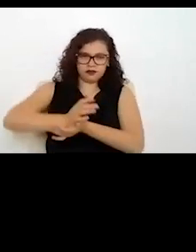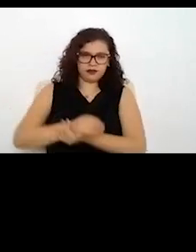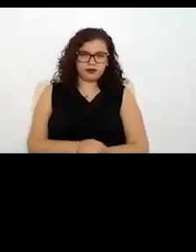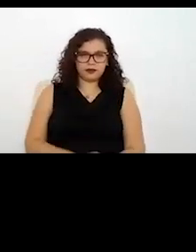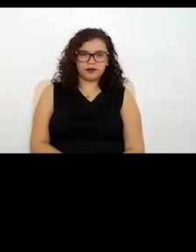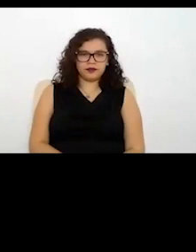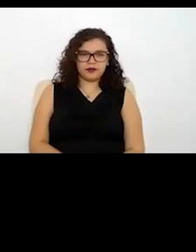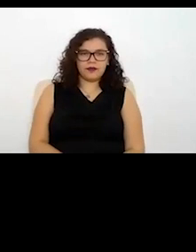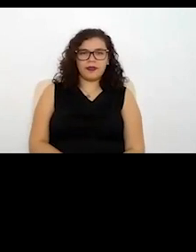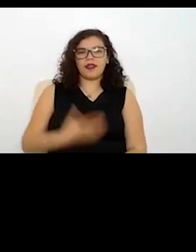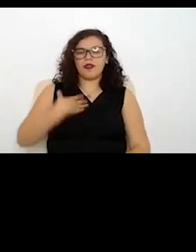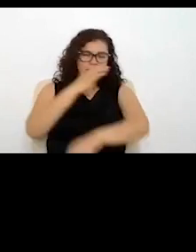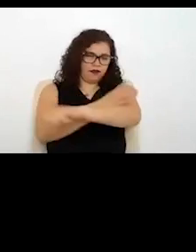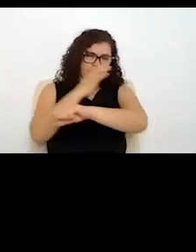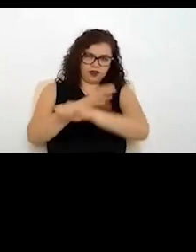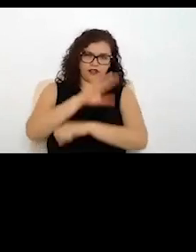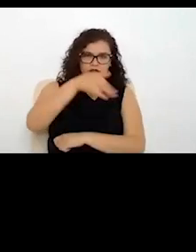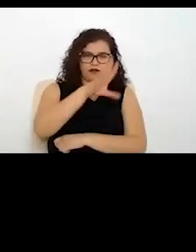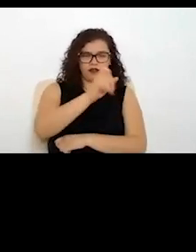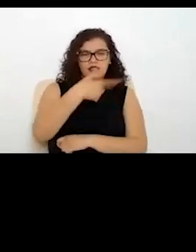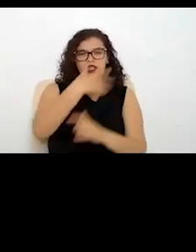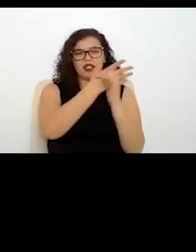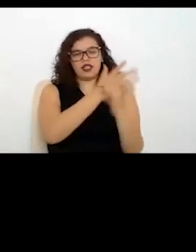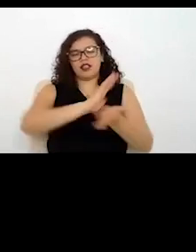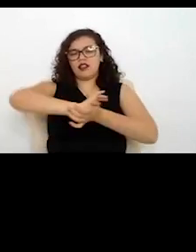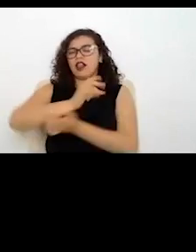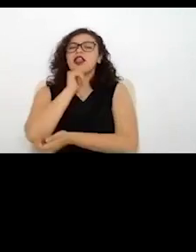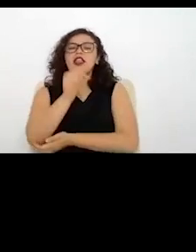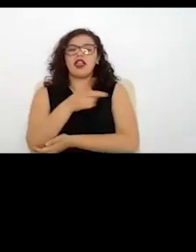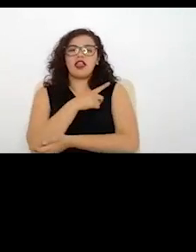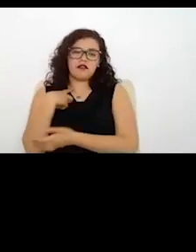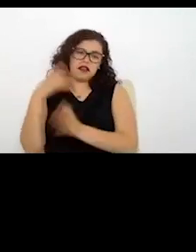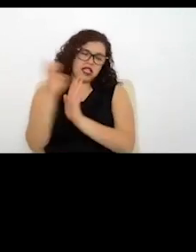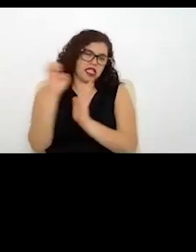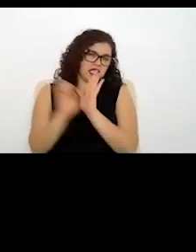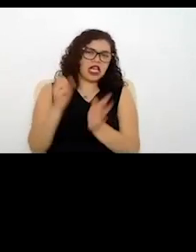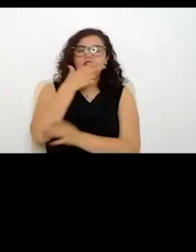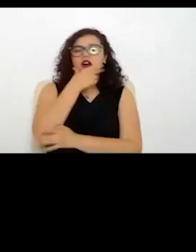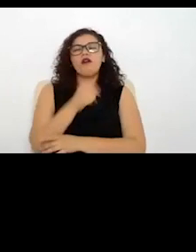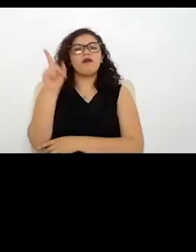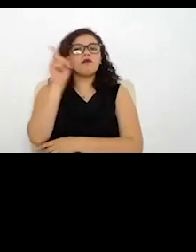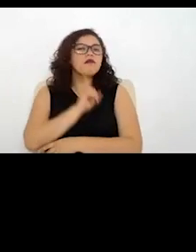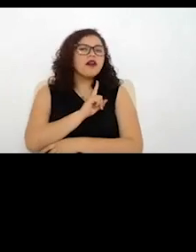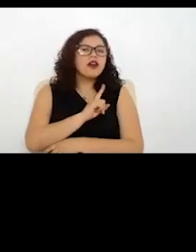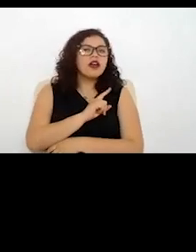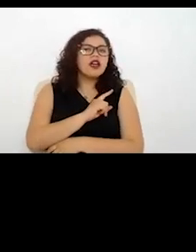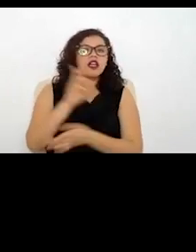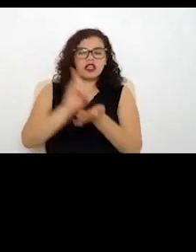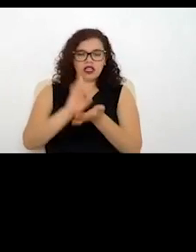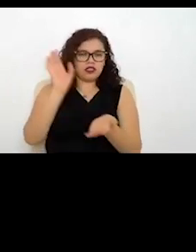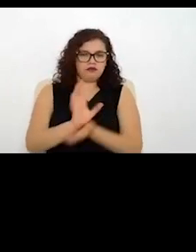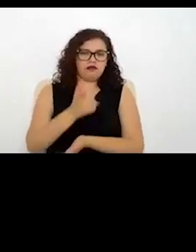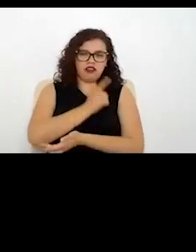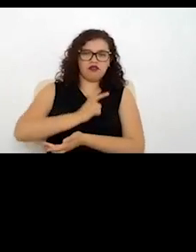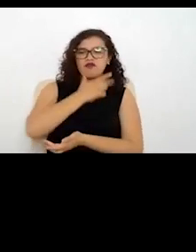mi compañero Juan, pues habla de que no debe haber ningún tipo de discriminación étnico, de género, de cuestiones de discapacidad, de preferencia